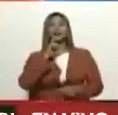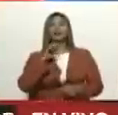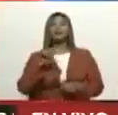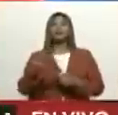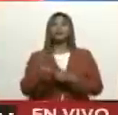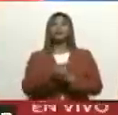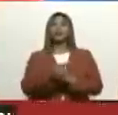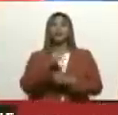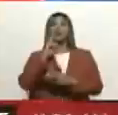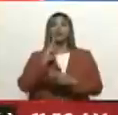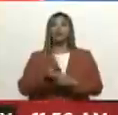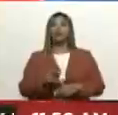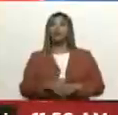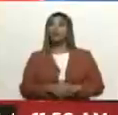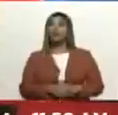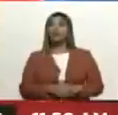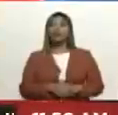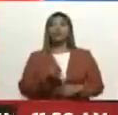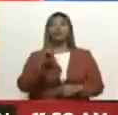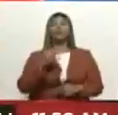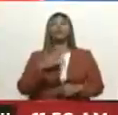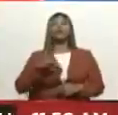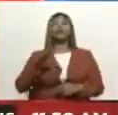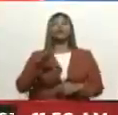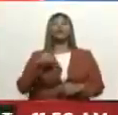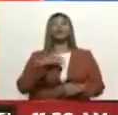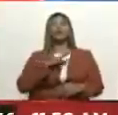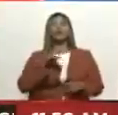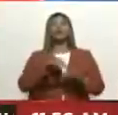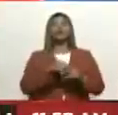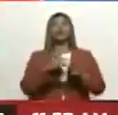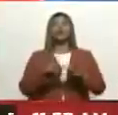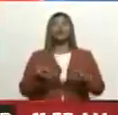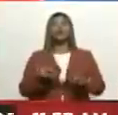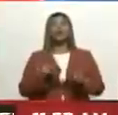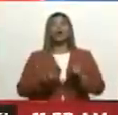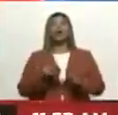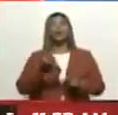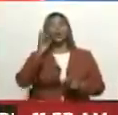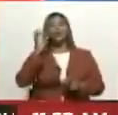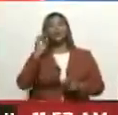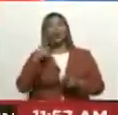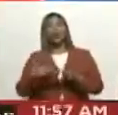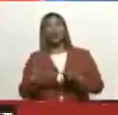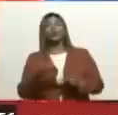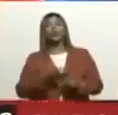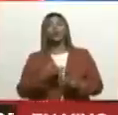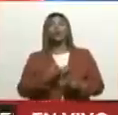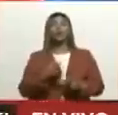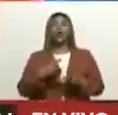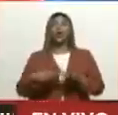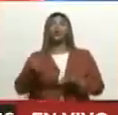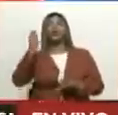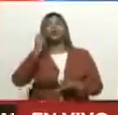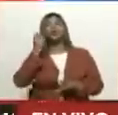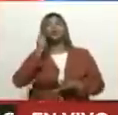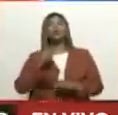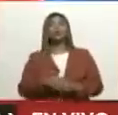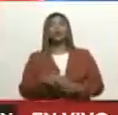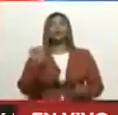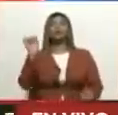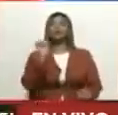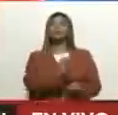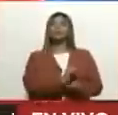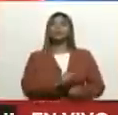honor y su juramento de ser servidores públicos, algunos concejales, otros alcaldes, otros diputados están tras las